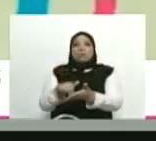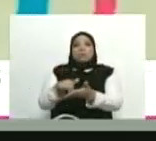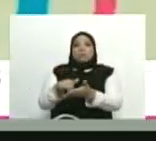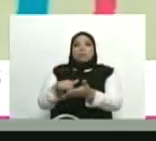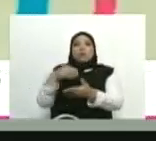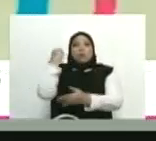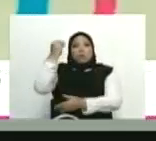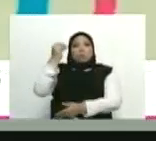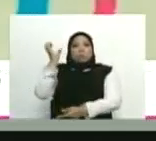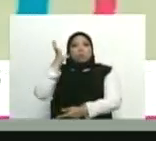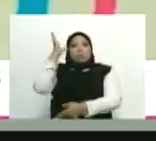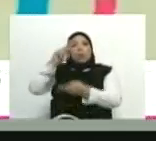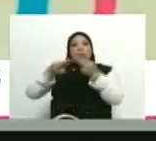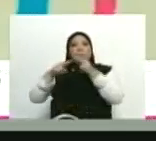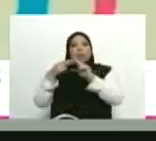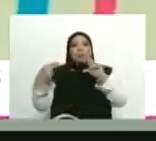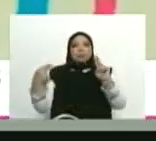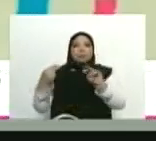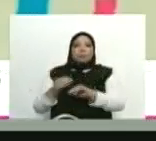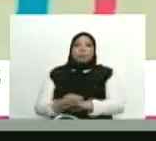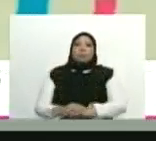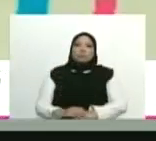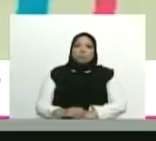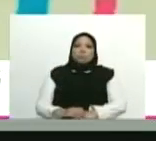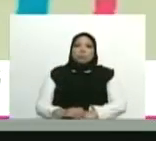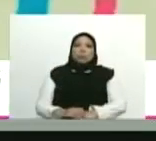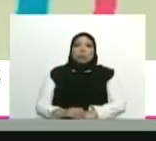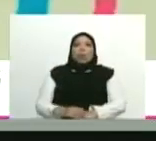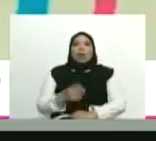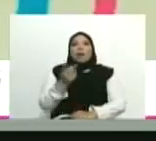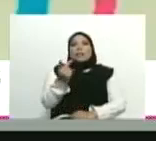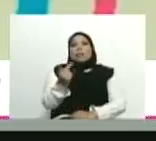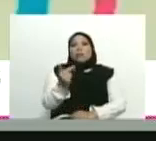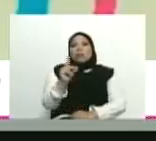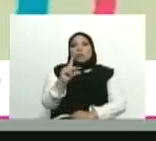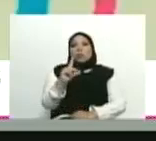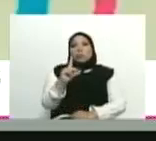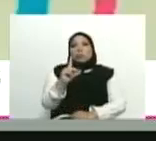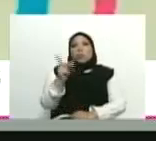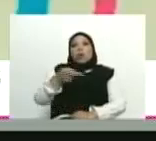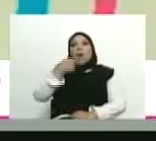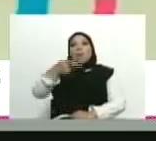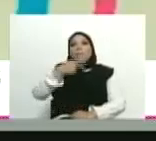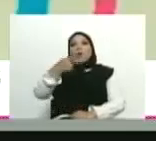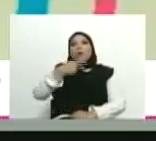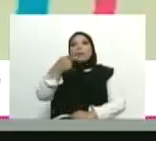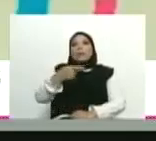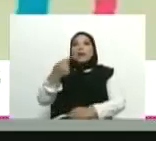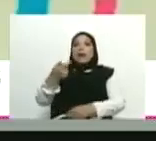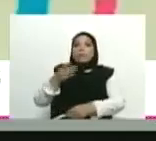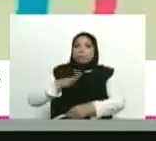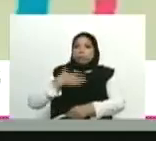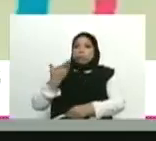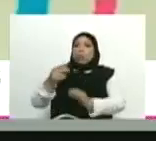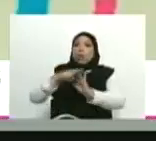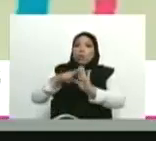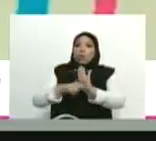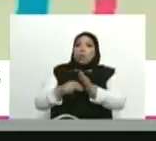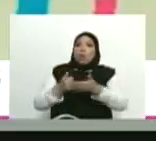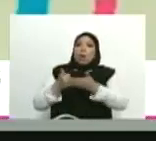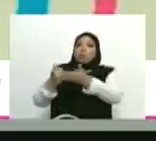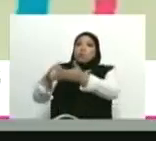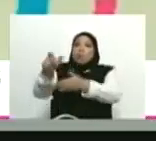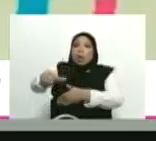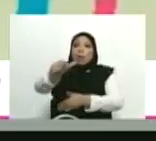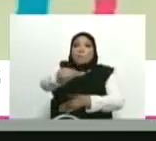la consolidación de la paz. En segundo lugar, con políticas que han permitido el